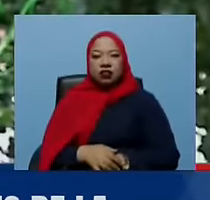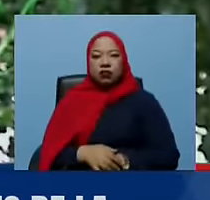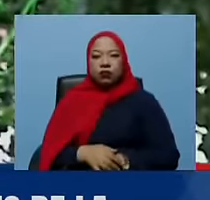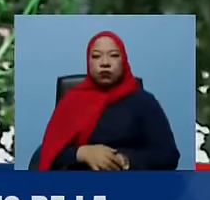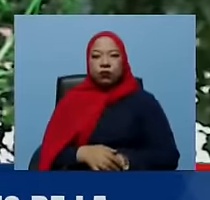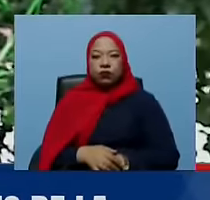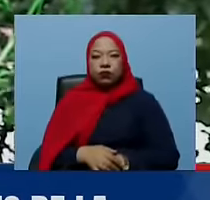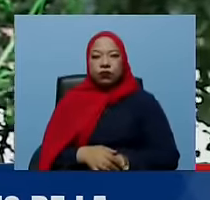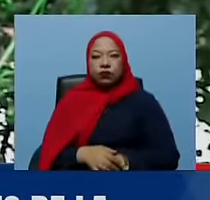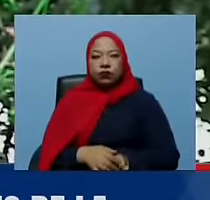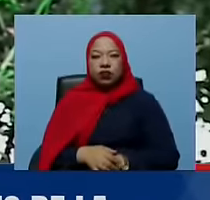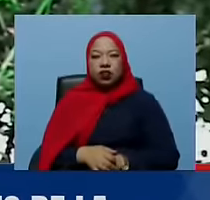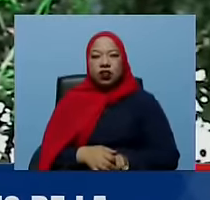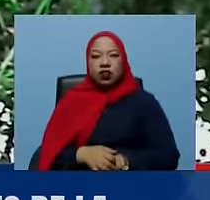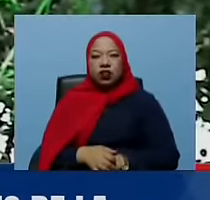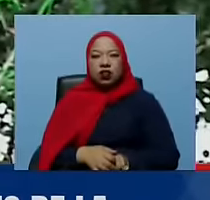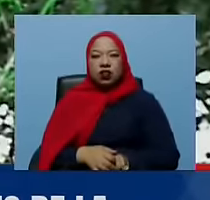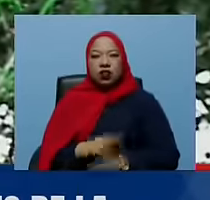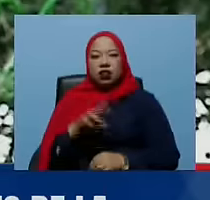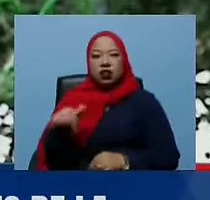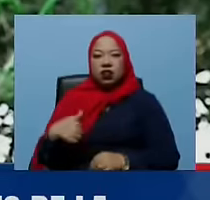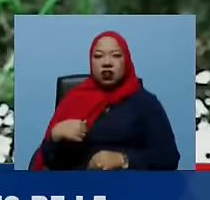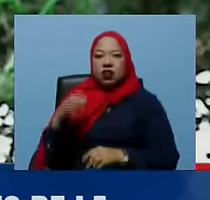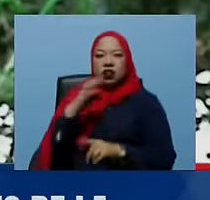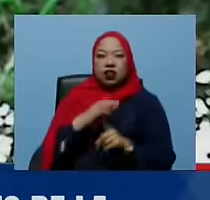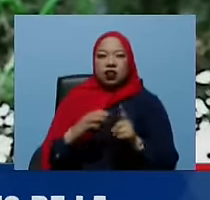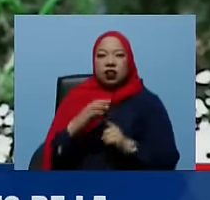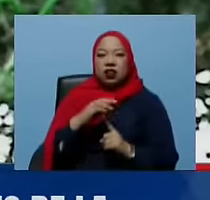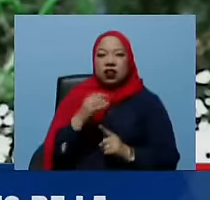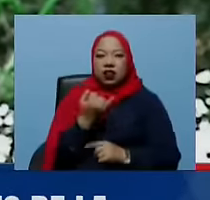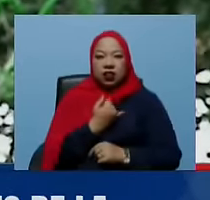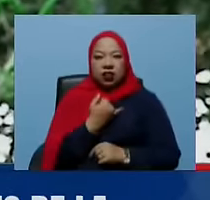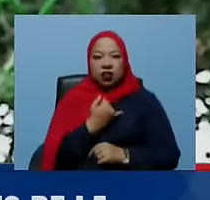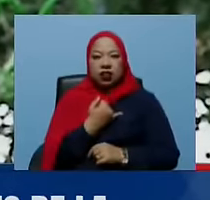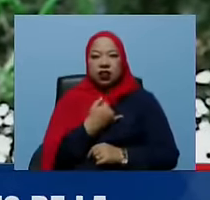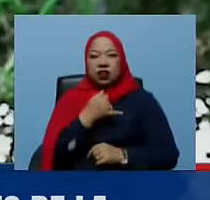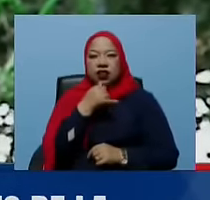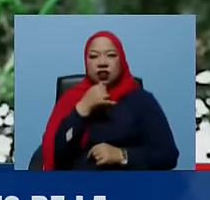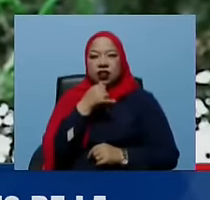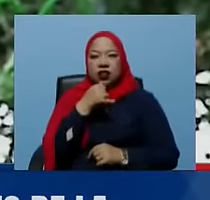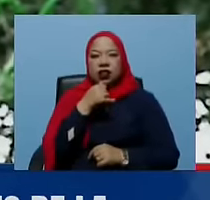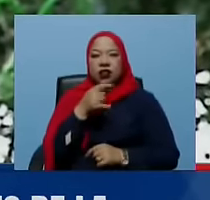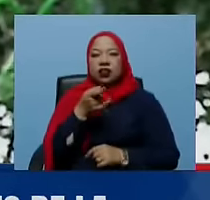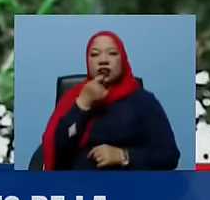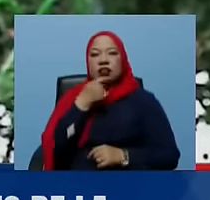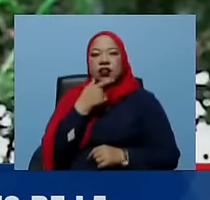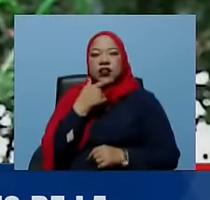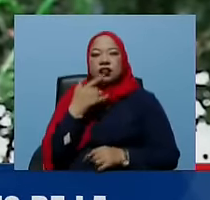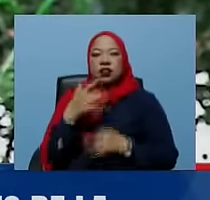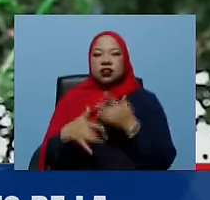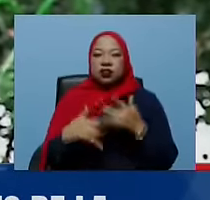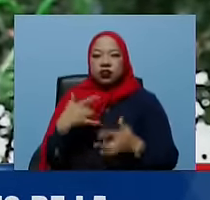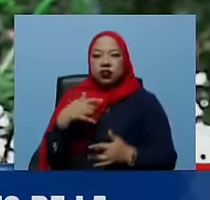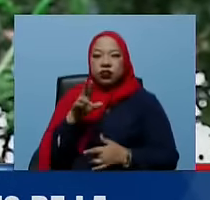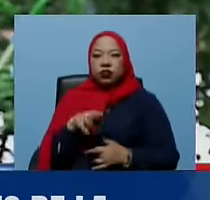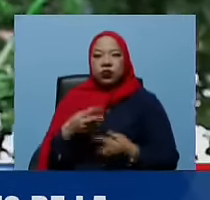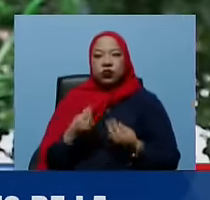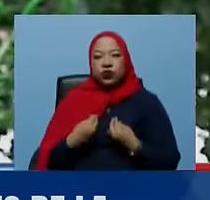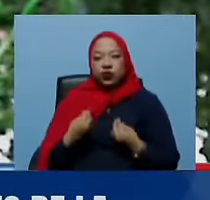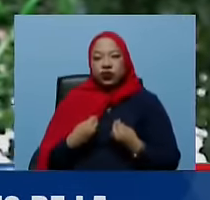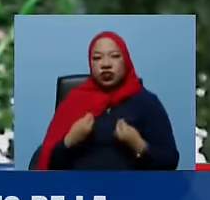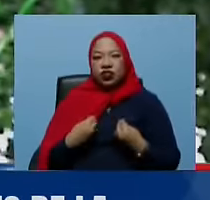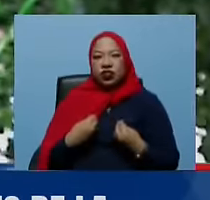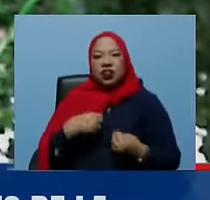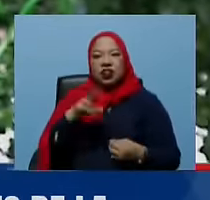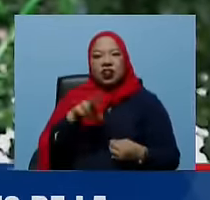Constatar que nuestra cultura y nuestra identidad está más vibrante y viva